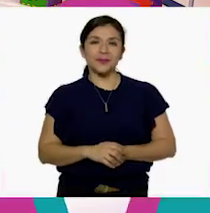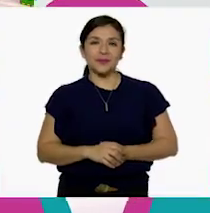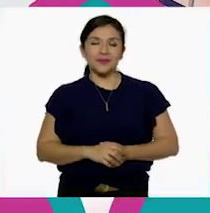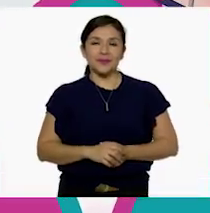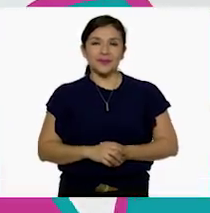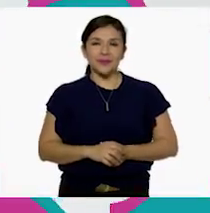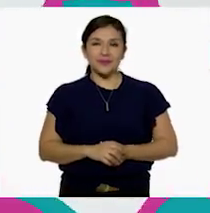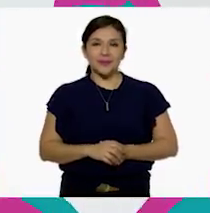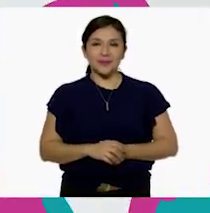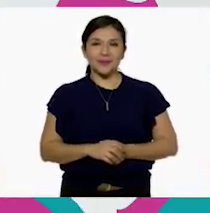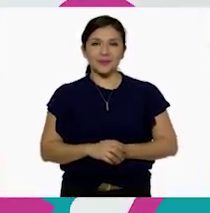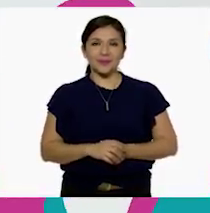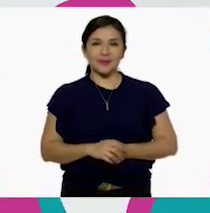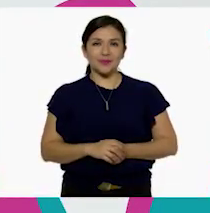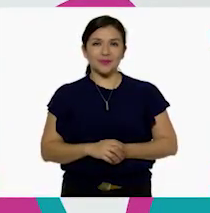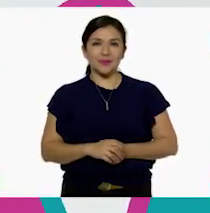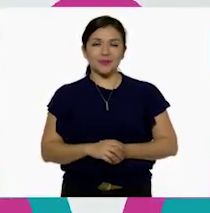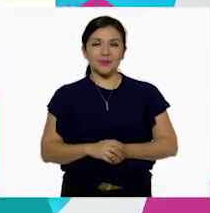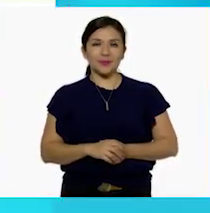a verlo.